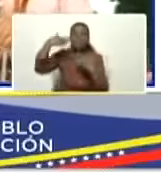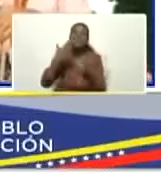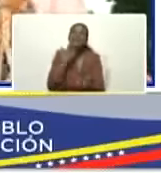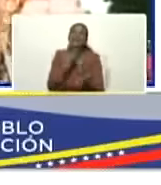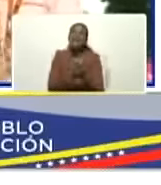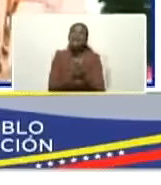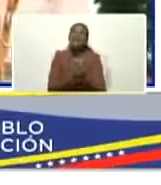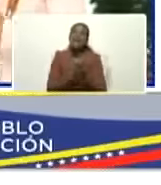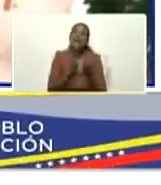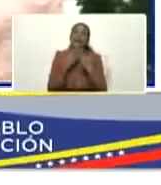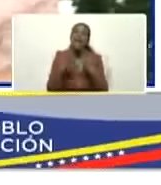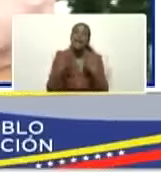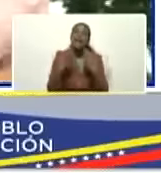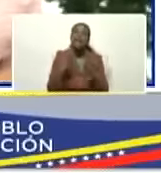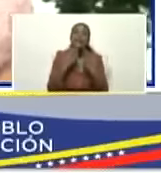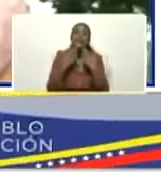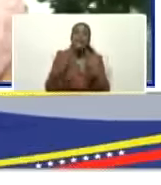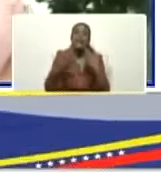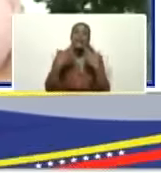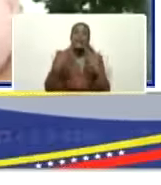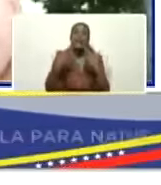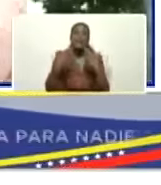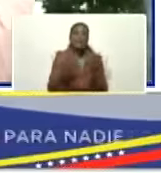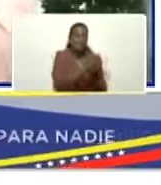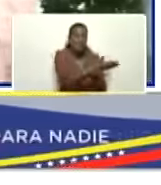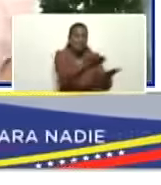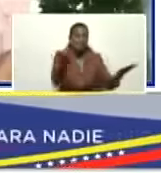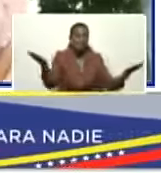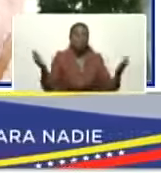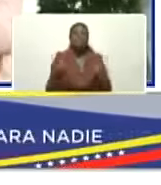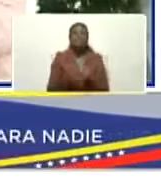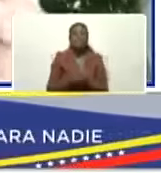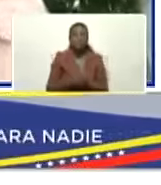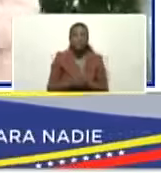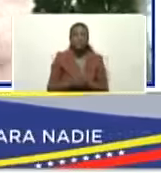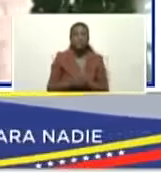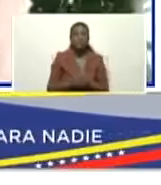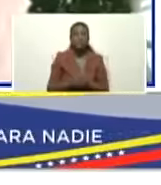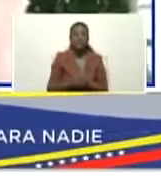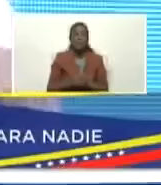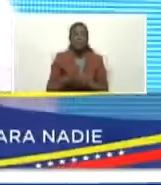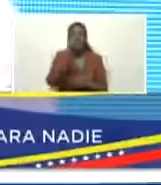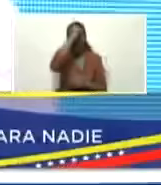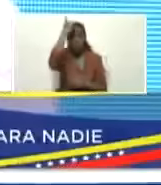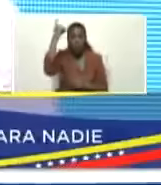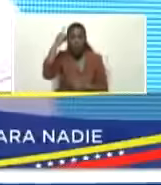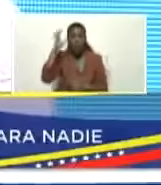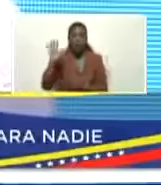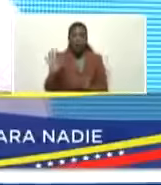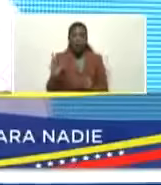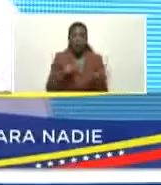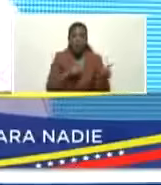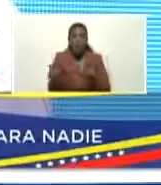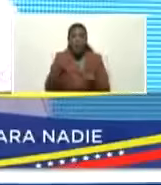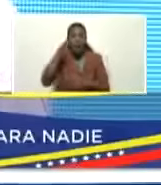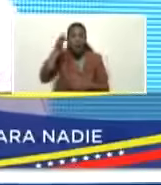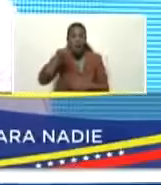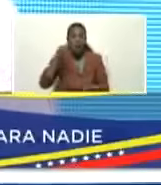agradezco. Les agradezco. Y Diosdado, entonces, estamos aquí en tiempo